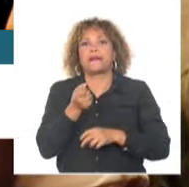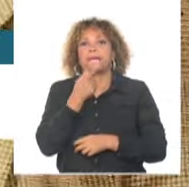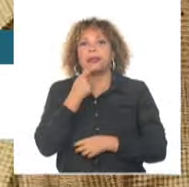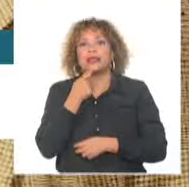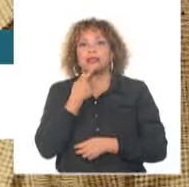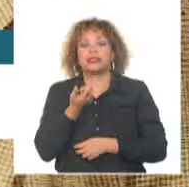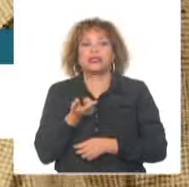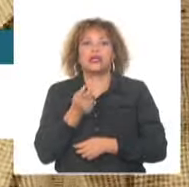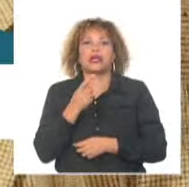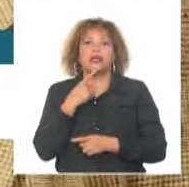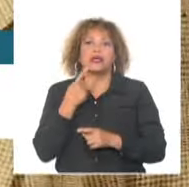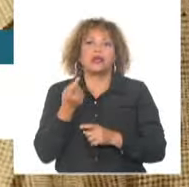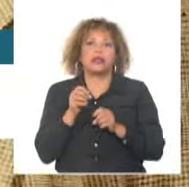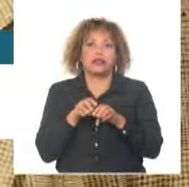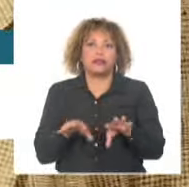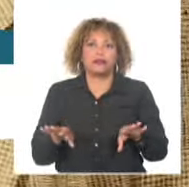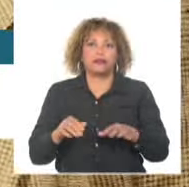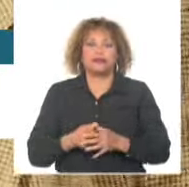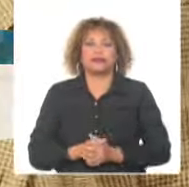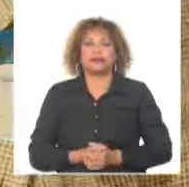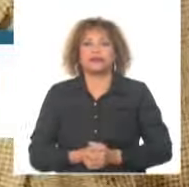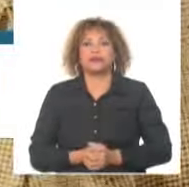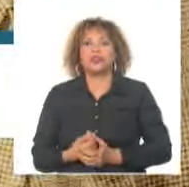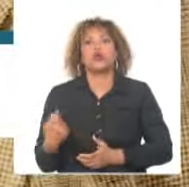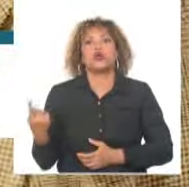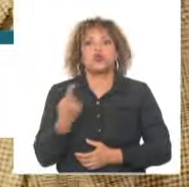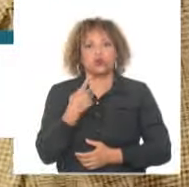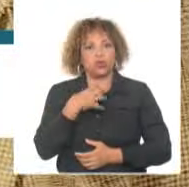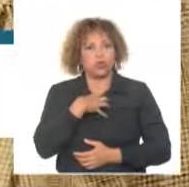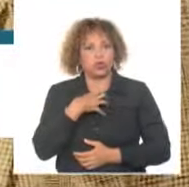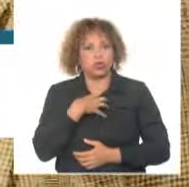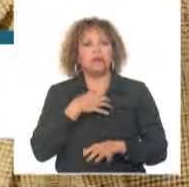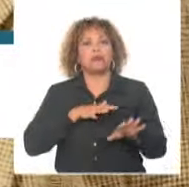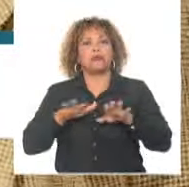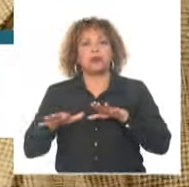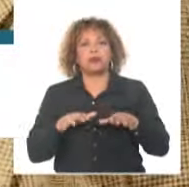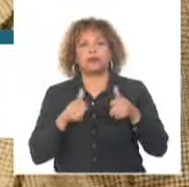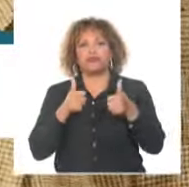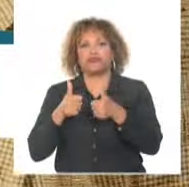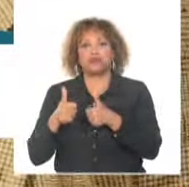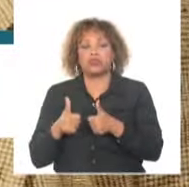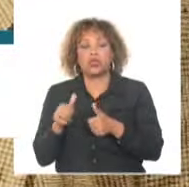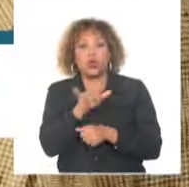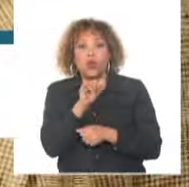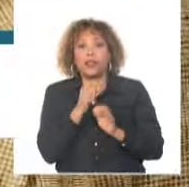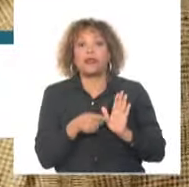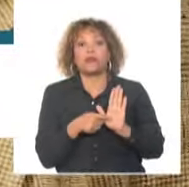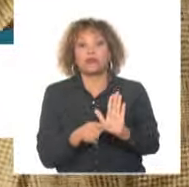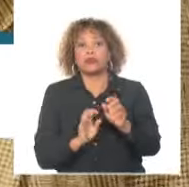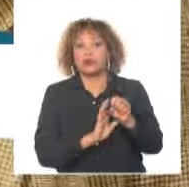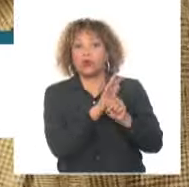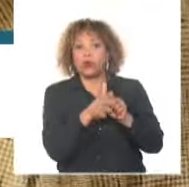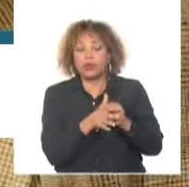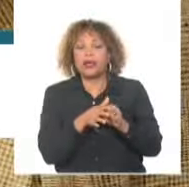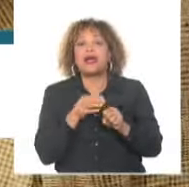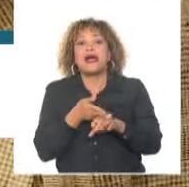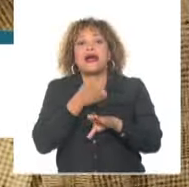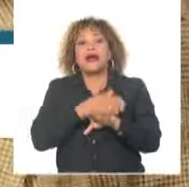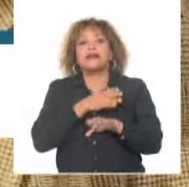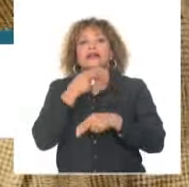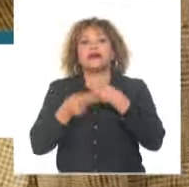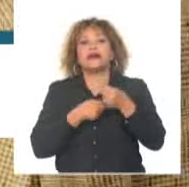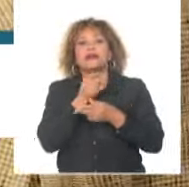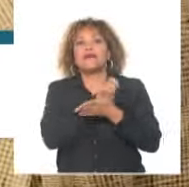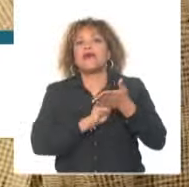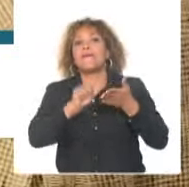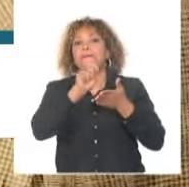Coury. Nosotros tenemos todas las capacidades, como mismo lo demostramos en la COVID, de hacer planes de preparación ante próximas